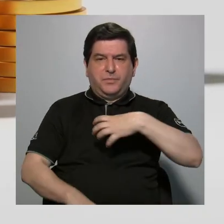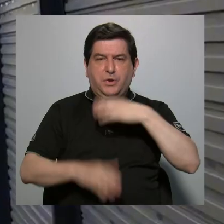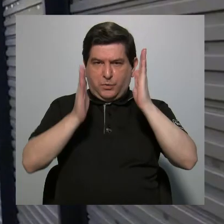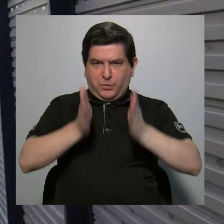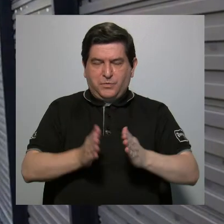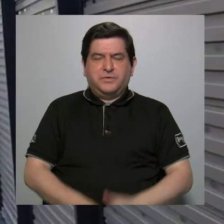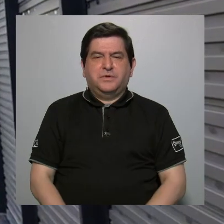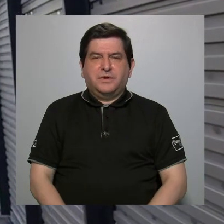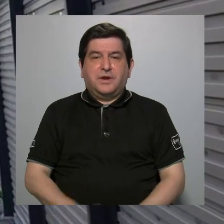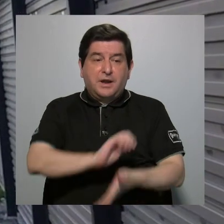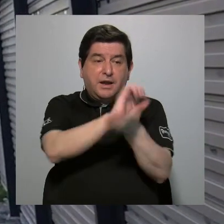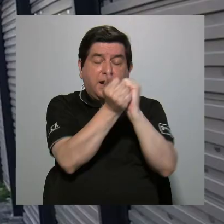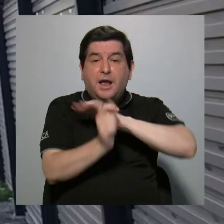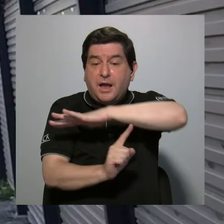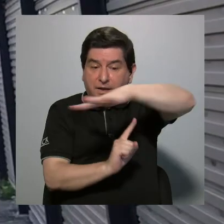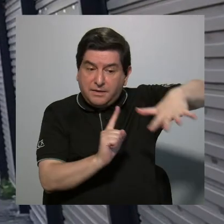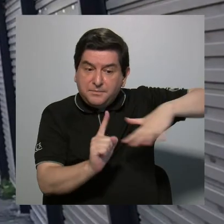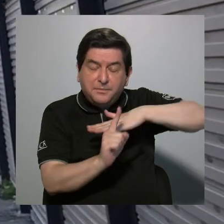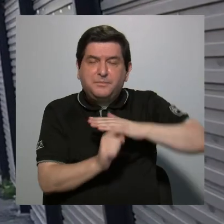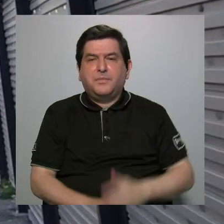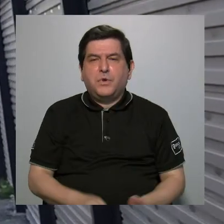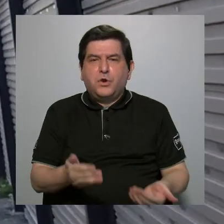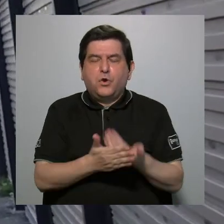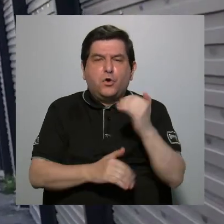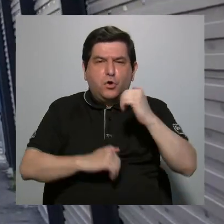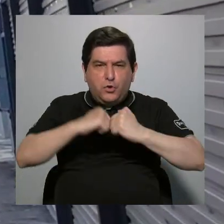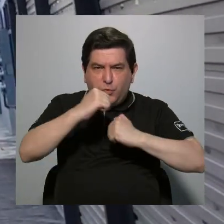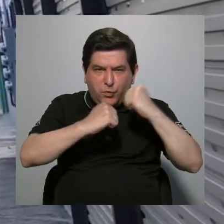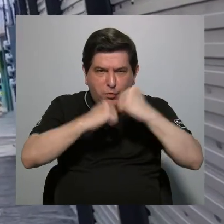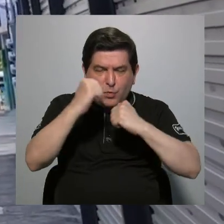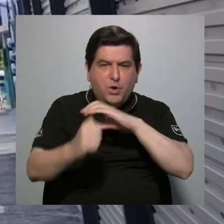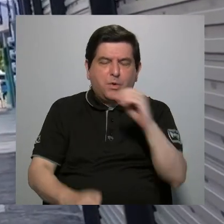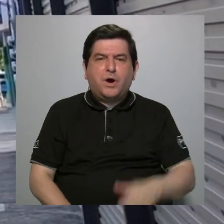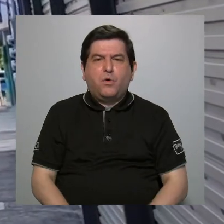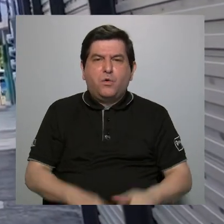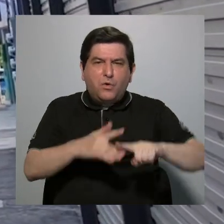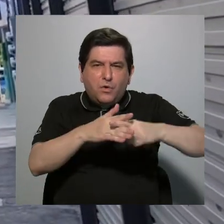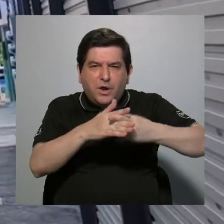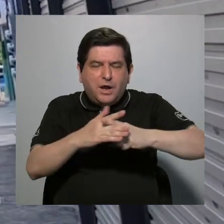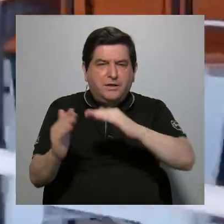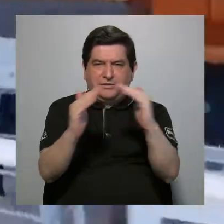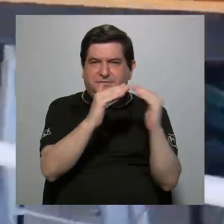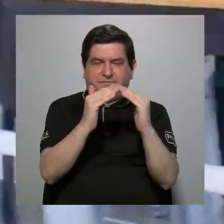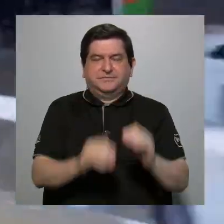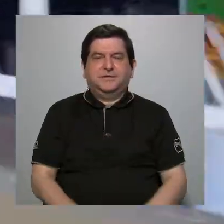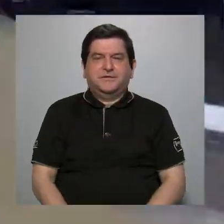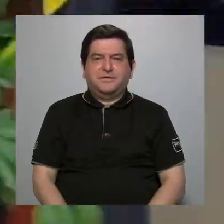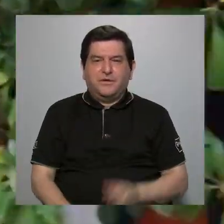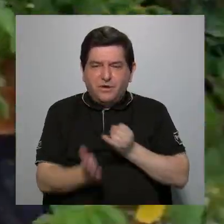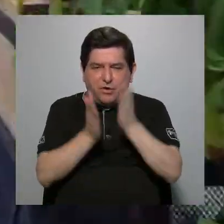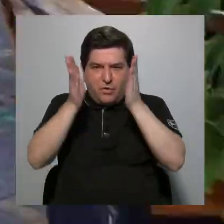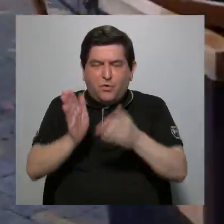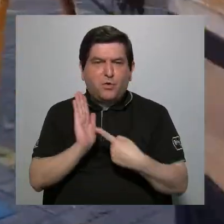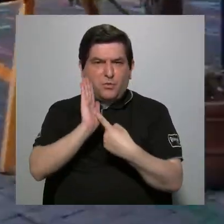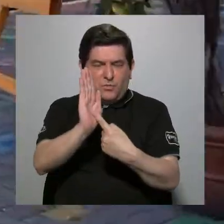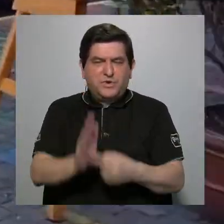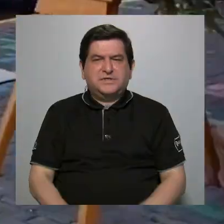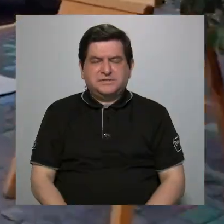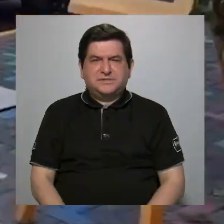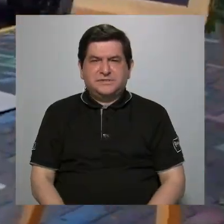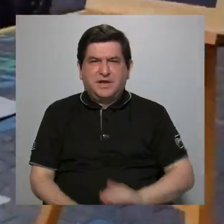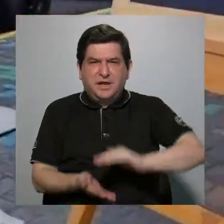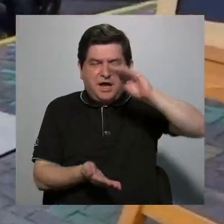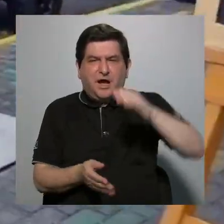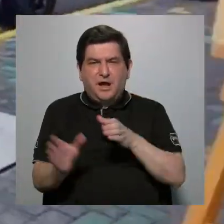dueño, como cambios en el entorno, nuevas infraestructuras o mejoras urbanas. El investigador señala que el aumento